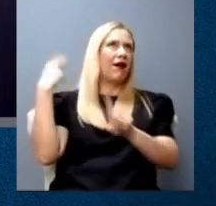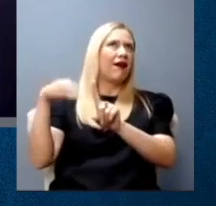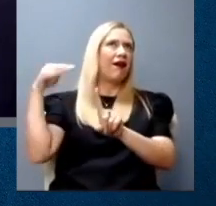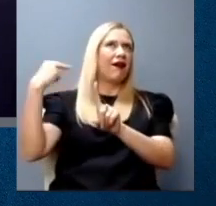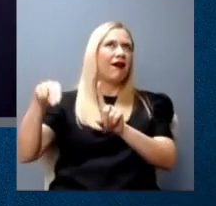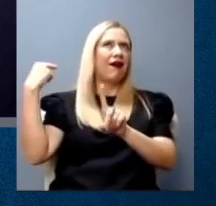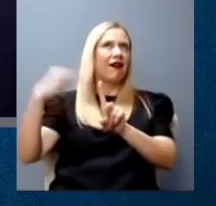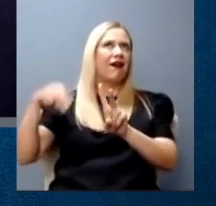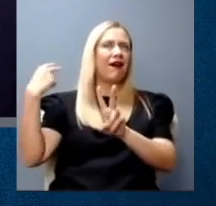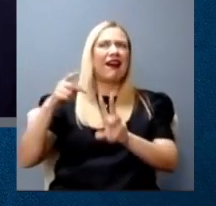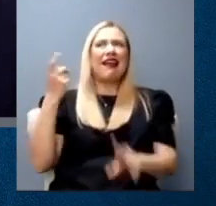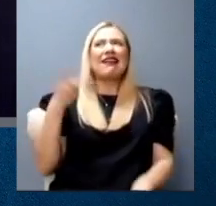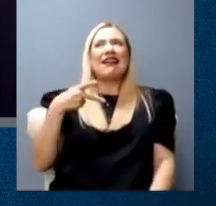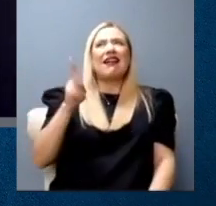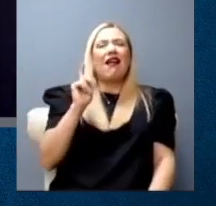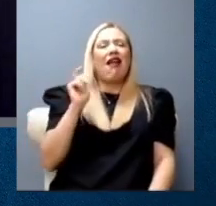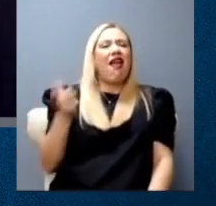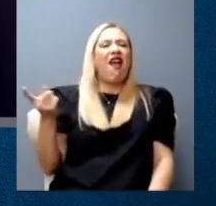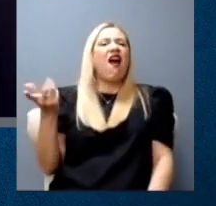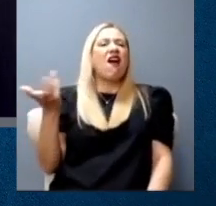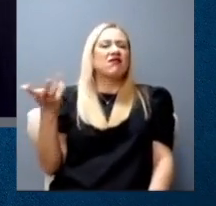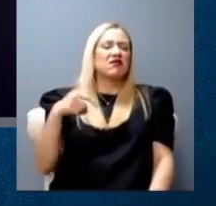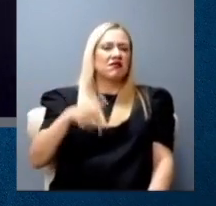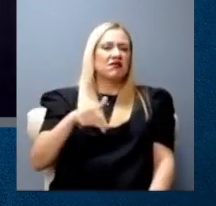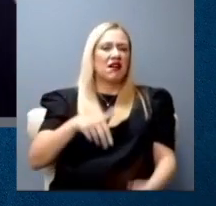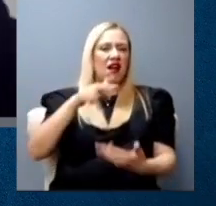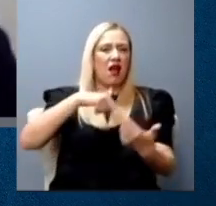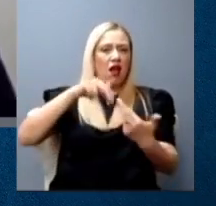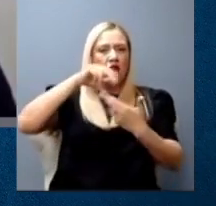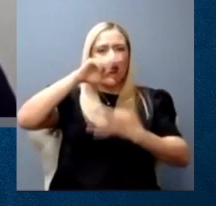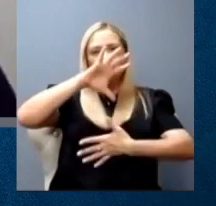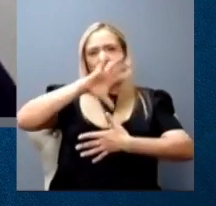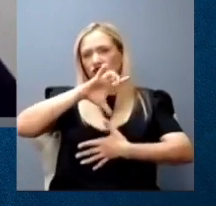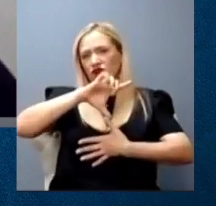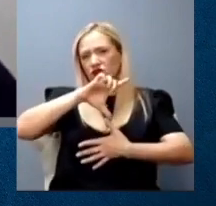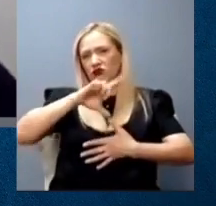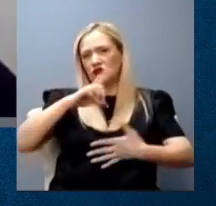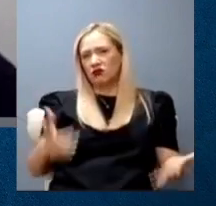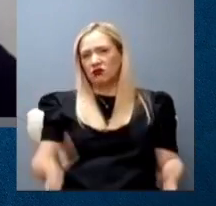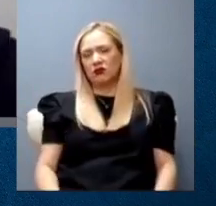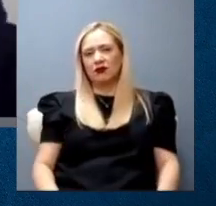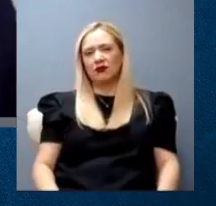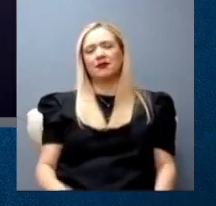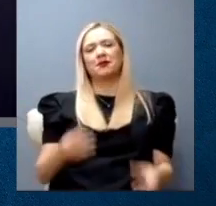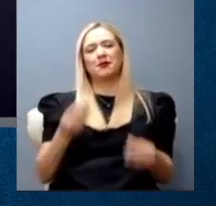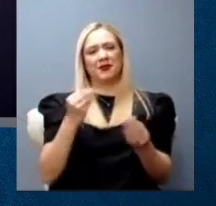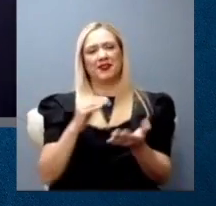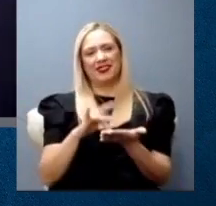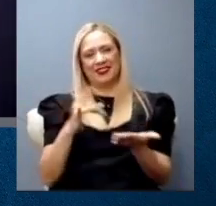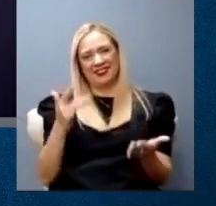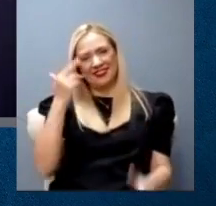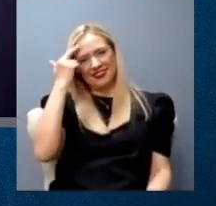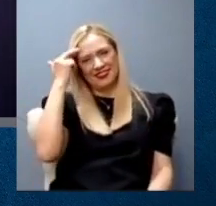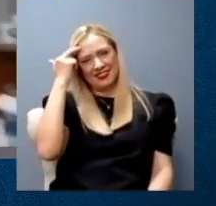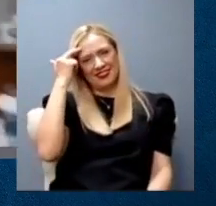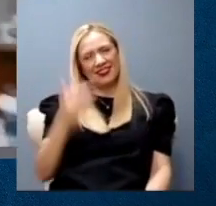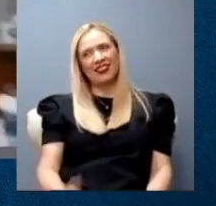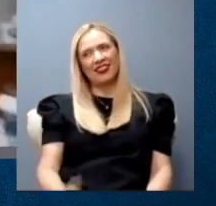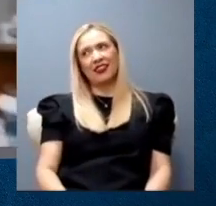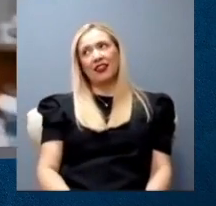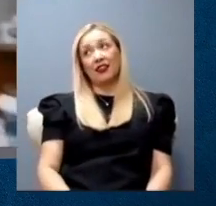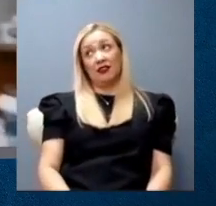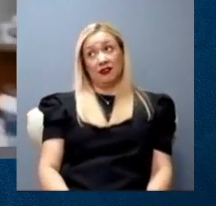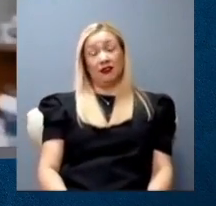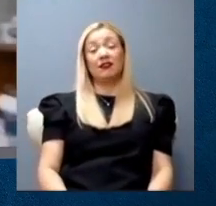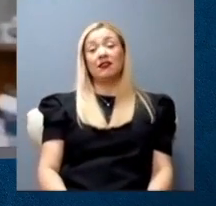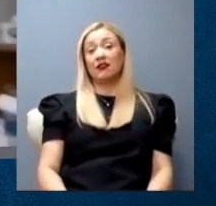jugado en el proceso de internacionalización en la región. Bueno, muchas gracias, Roberto. Sin duda,